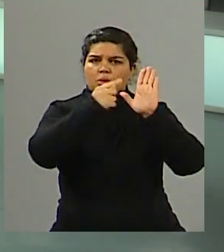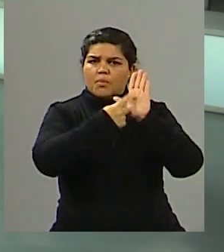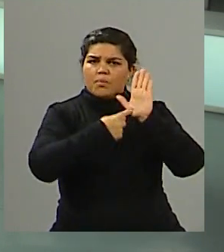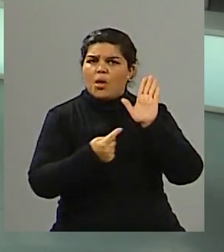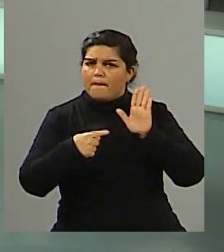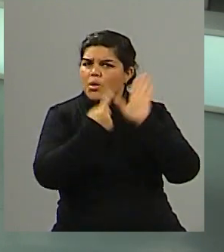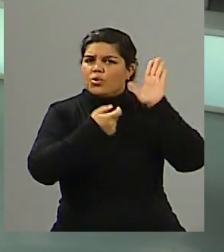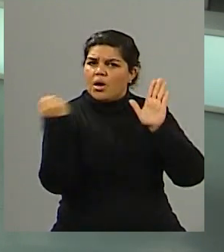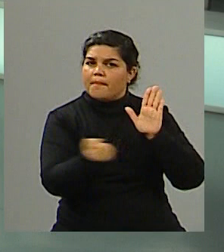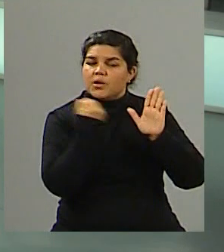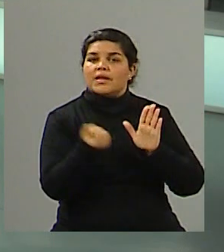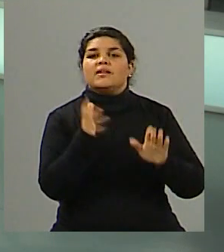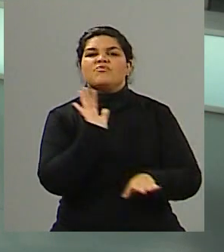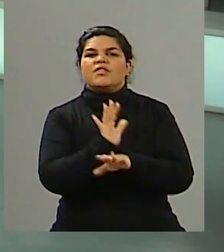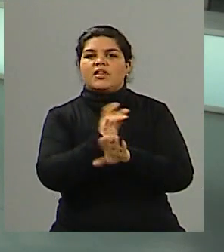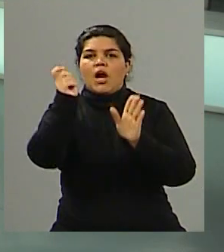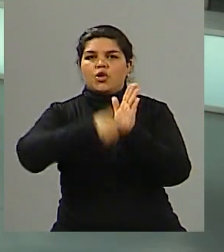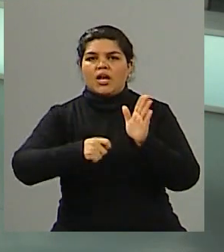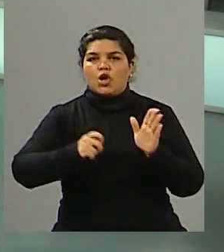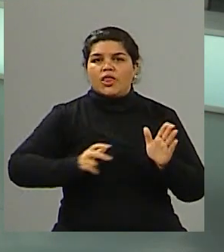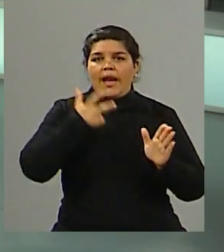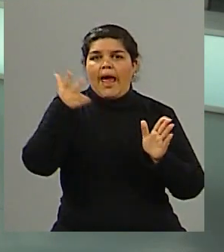la reducción de los contratos y